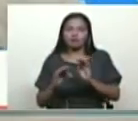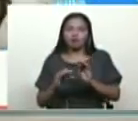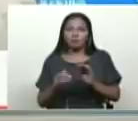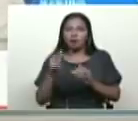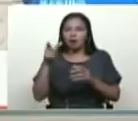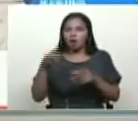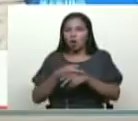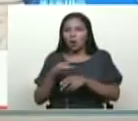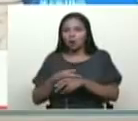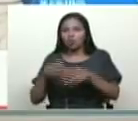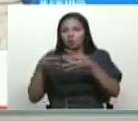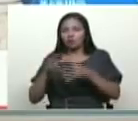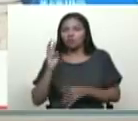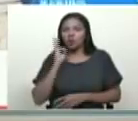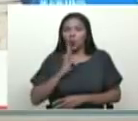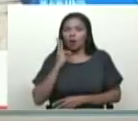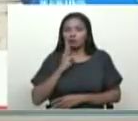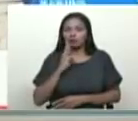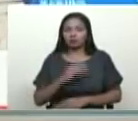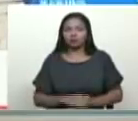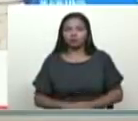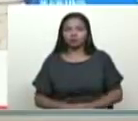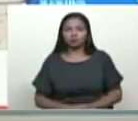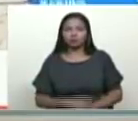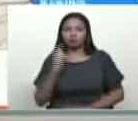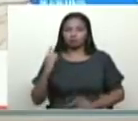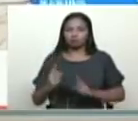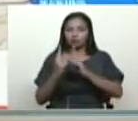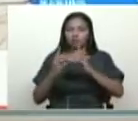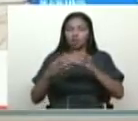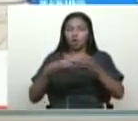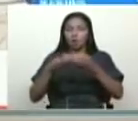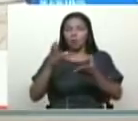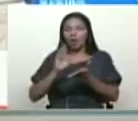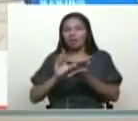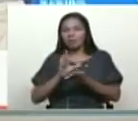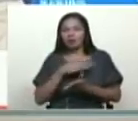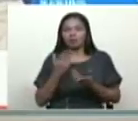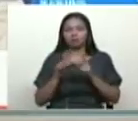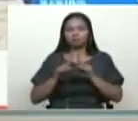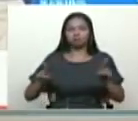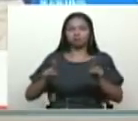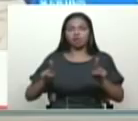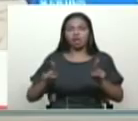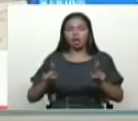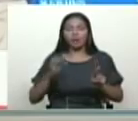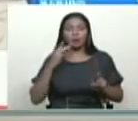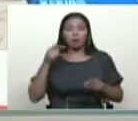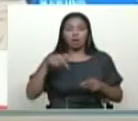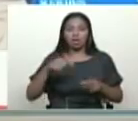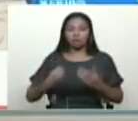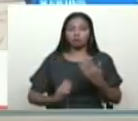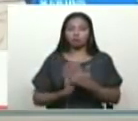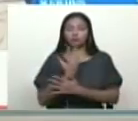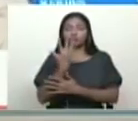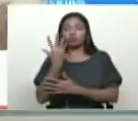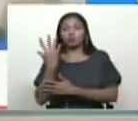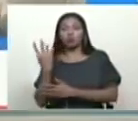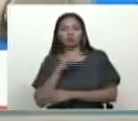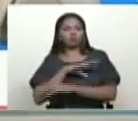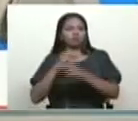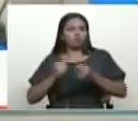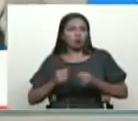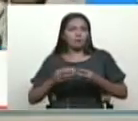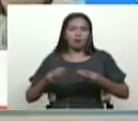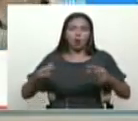élites gobernantes de Washington. Frente al grupo de Lima que pretende dividir, aquí surge una fuerza